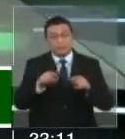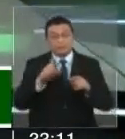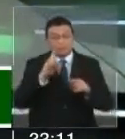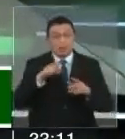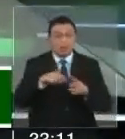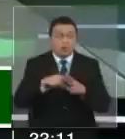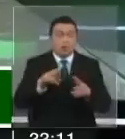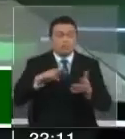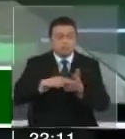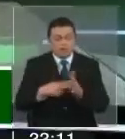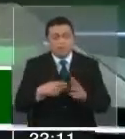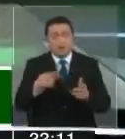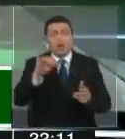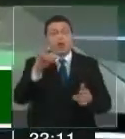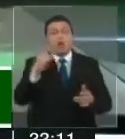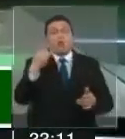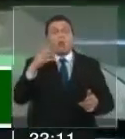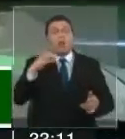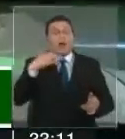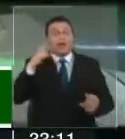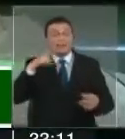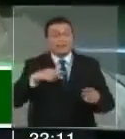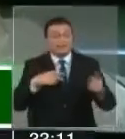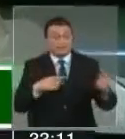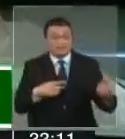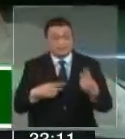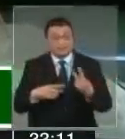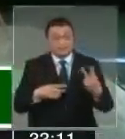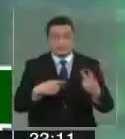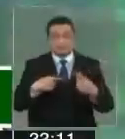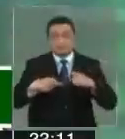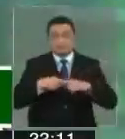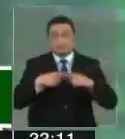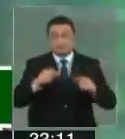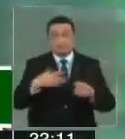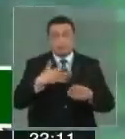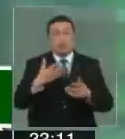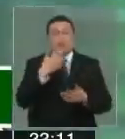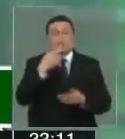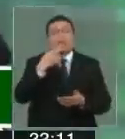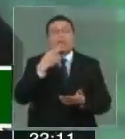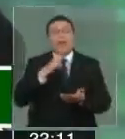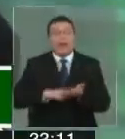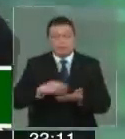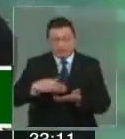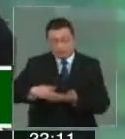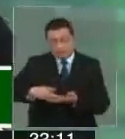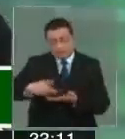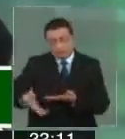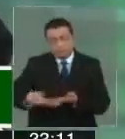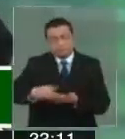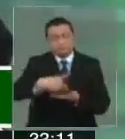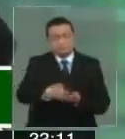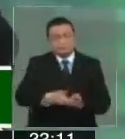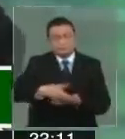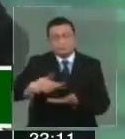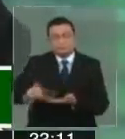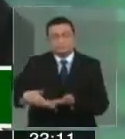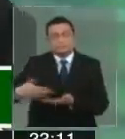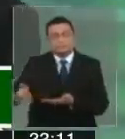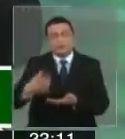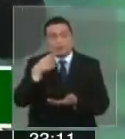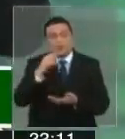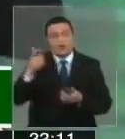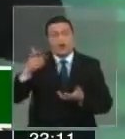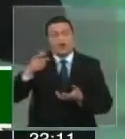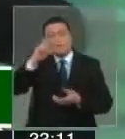crisis, Joaco, y fui a verme, bueno, algo bien especial, me fui a ver la carta astral. ¿Ya? Con la Elia Parada.